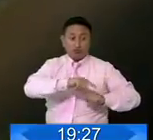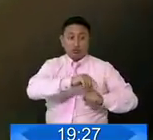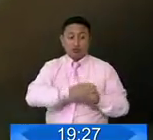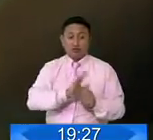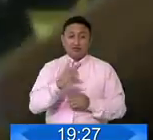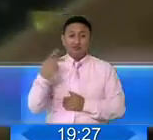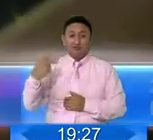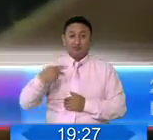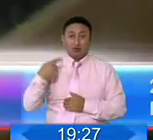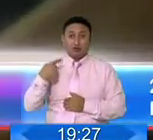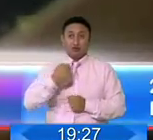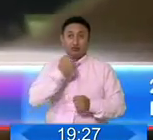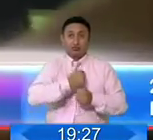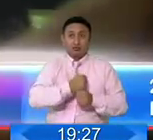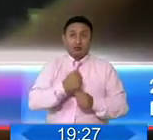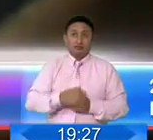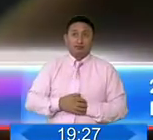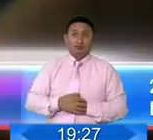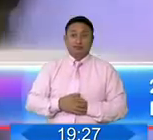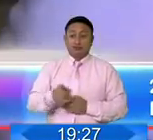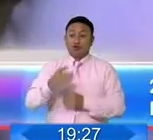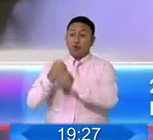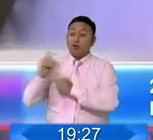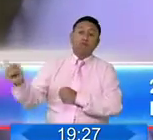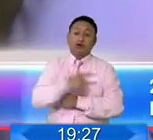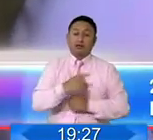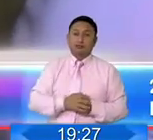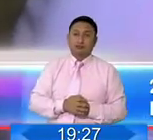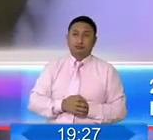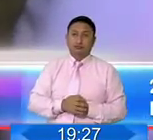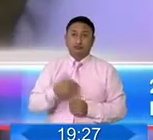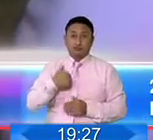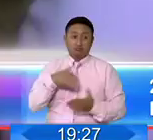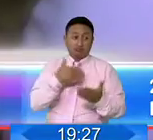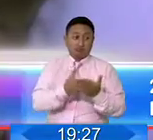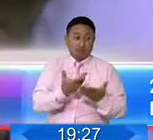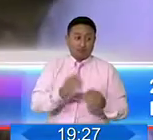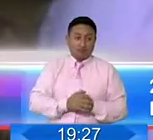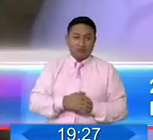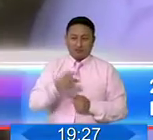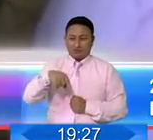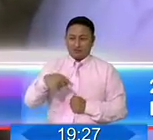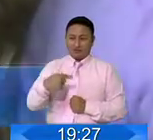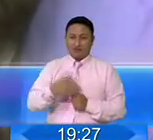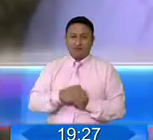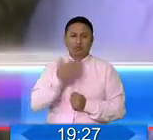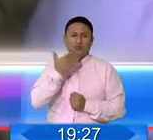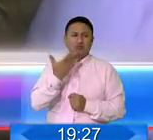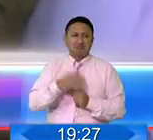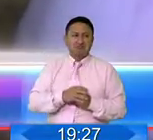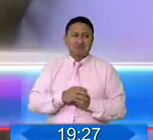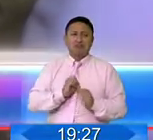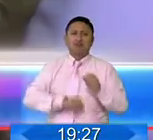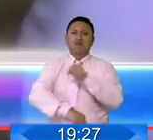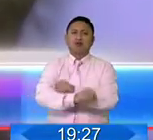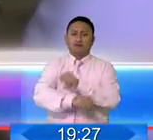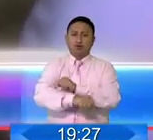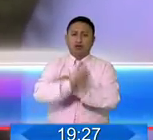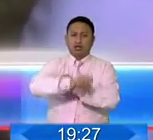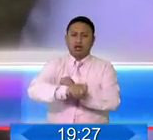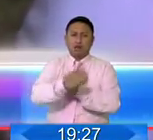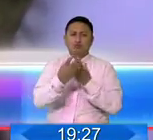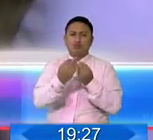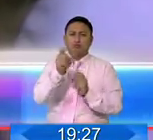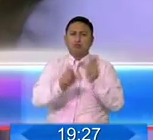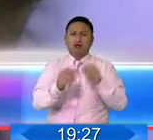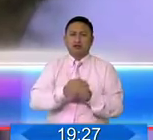favores sexuales a la fuerza. Cuando llegué al aeropuerto dijeron, usamos el fútbol como, digamos, un ingreso, la ventaja de venir a